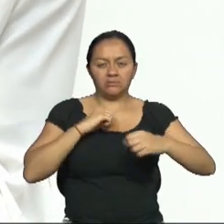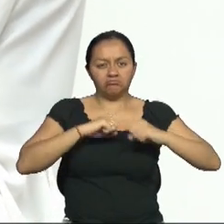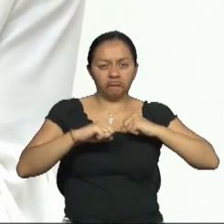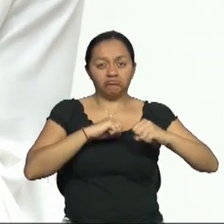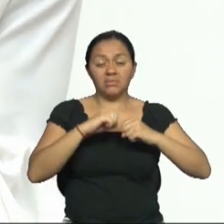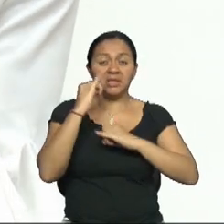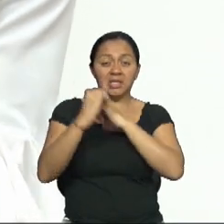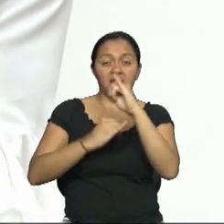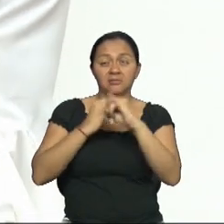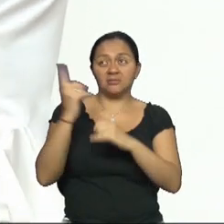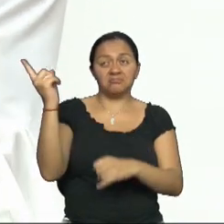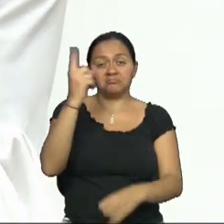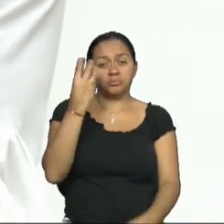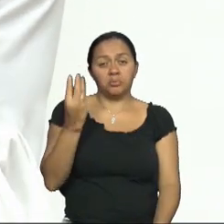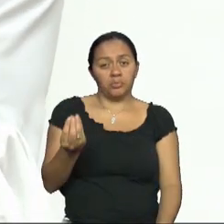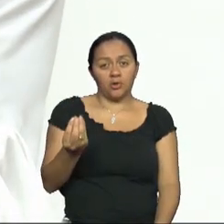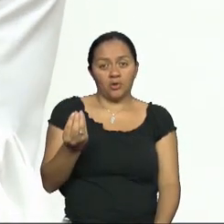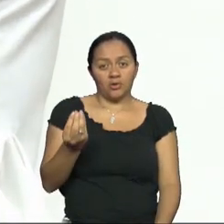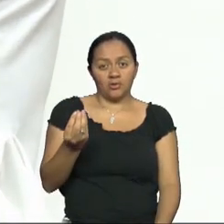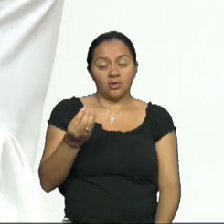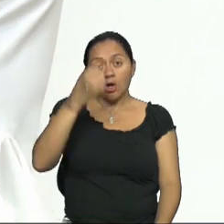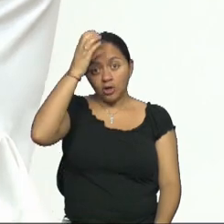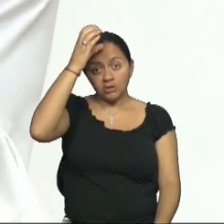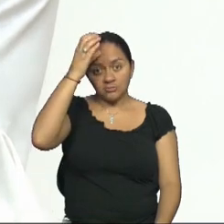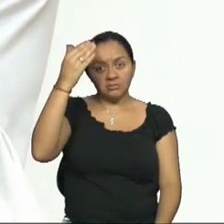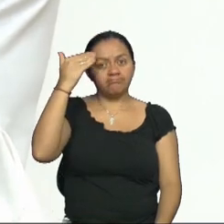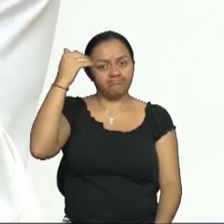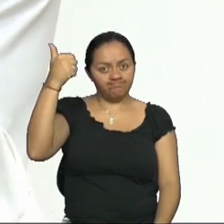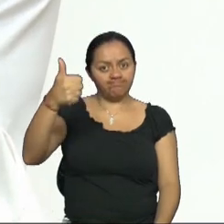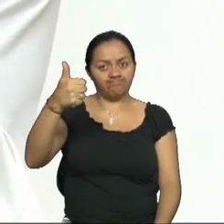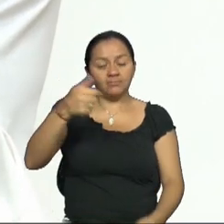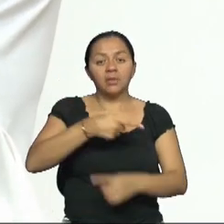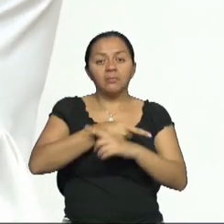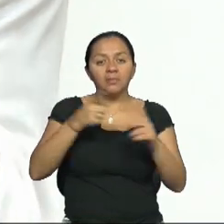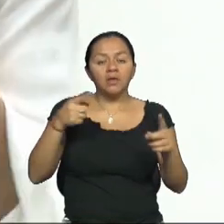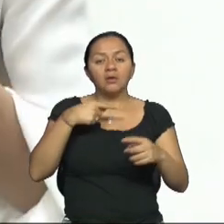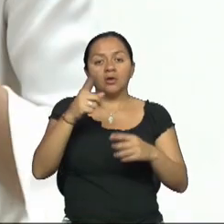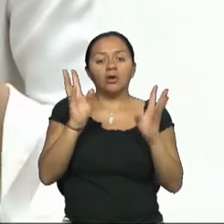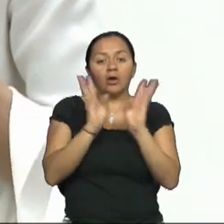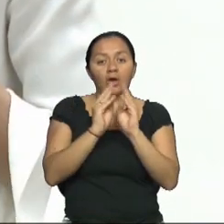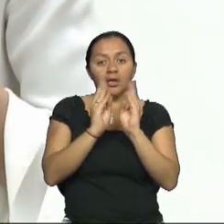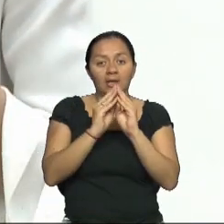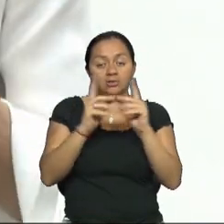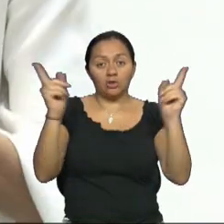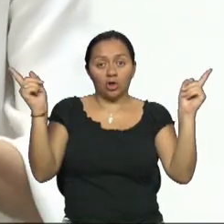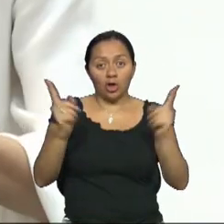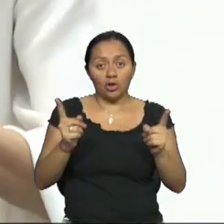es extremadamente bueno. Creo que lo que puede salir de este congreso